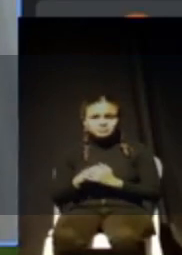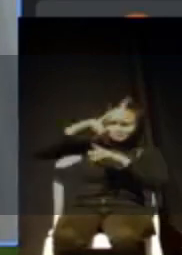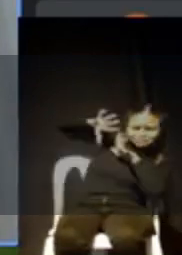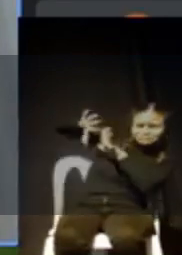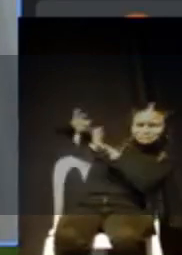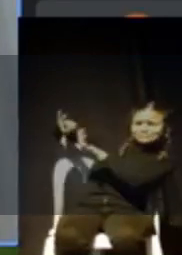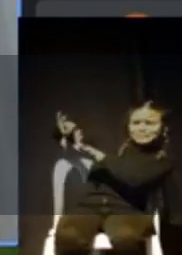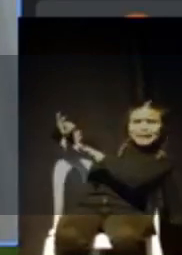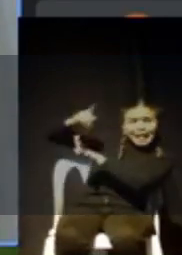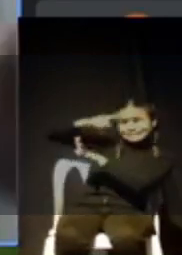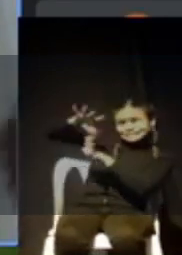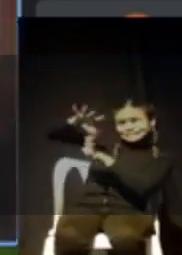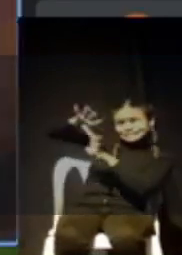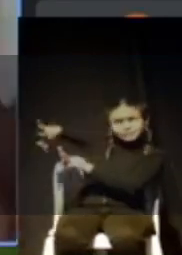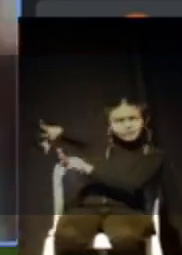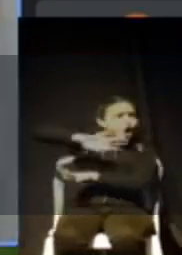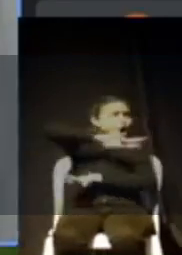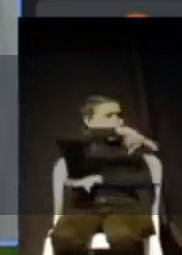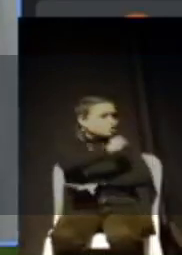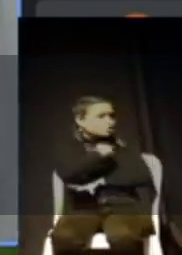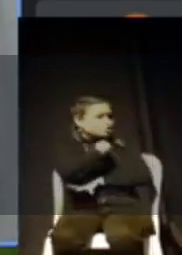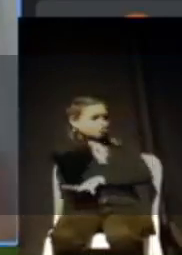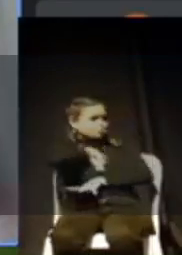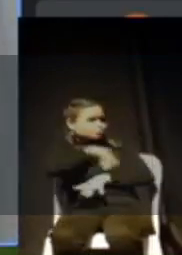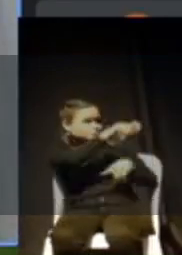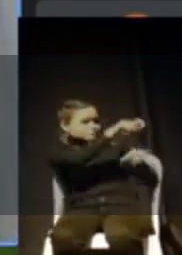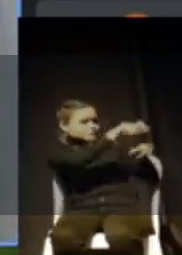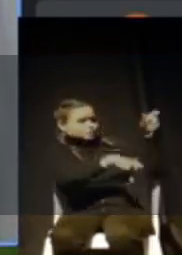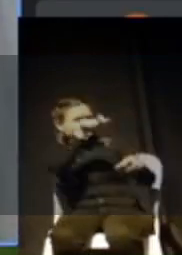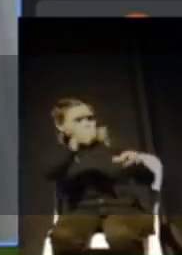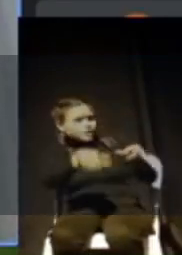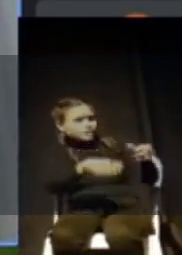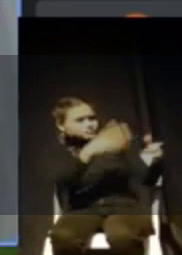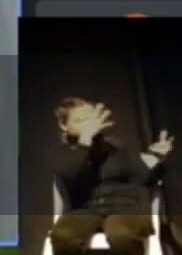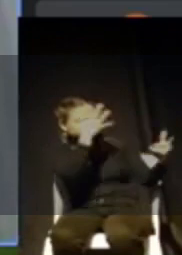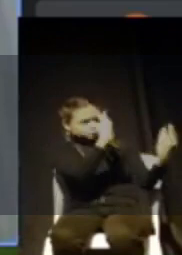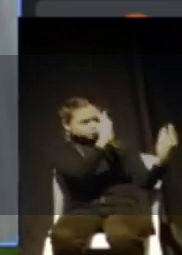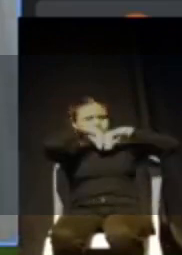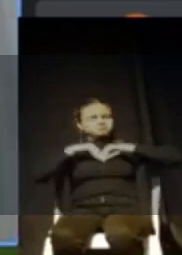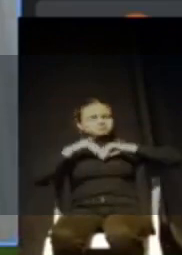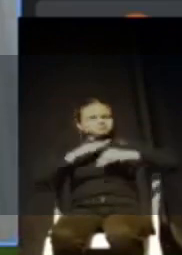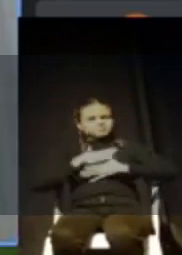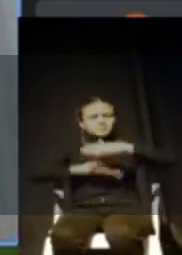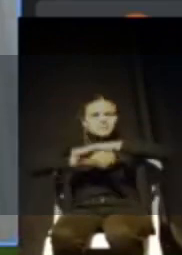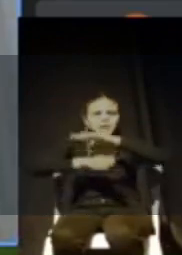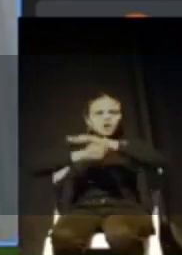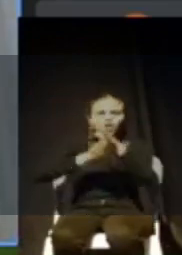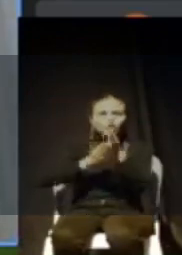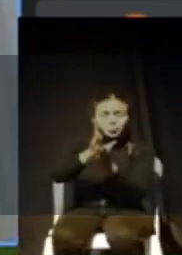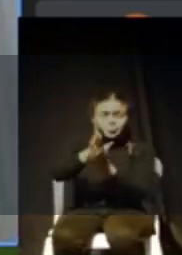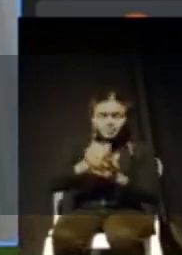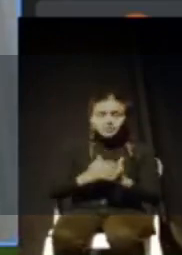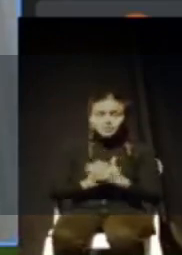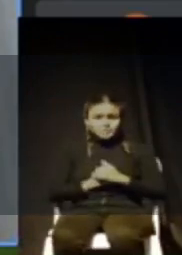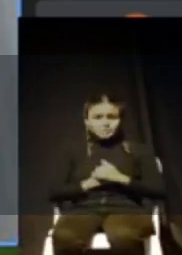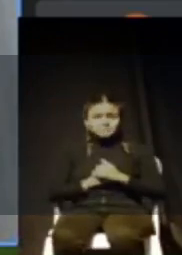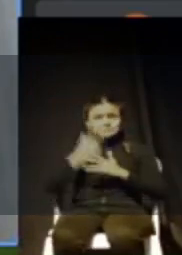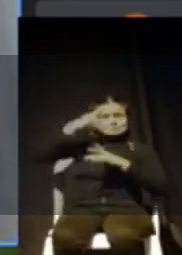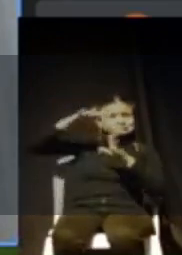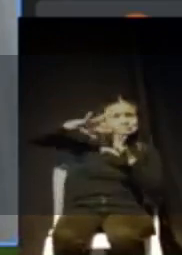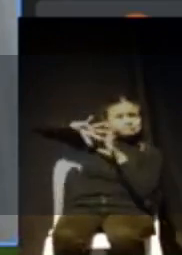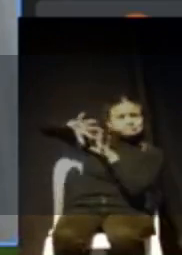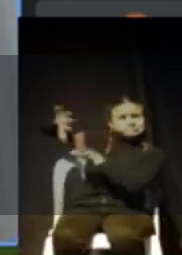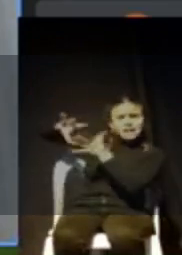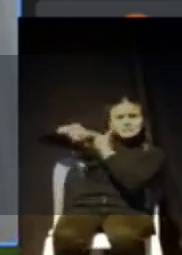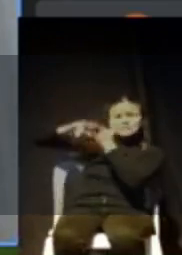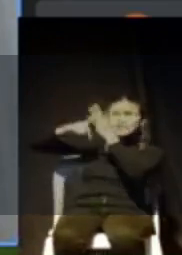la sustitución de una especie, comillas, de hombres por otra especie de hombres. La descolonización se propone cambiar el orden